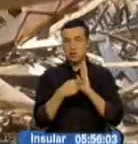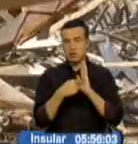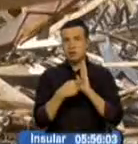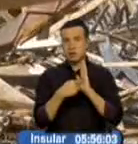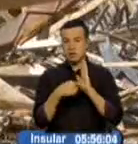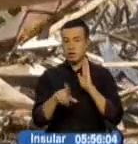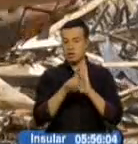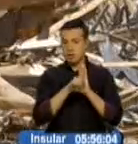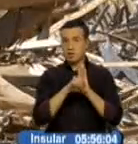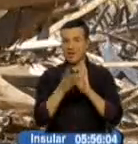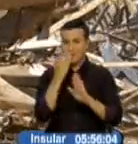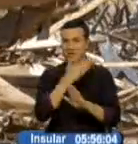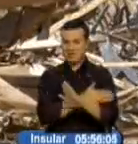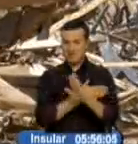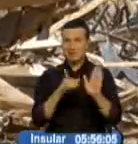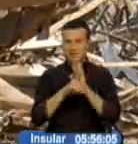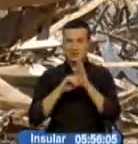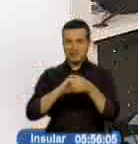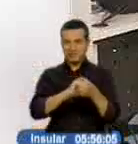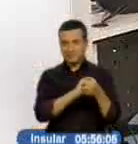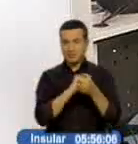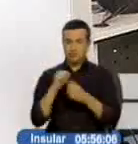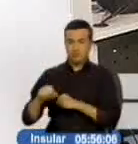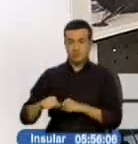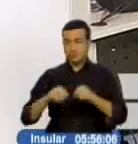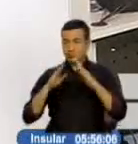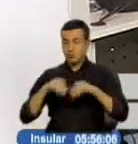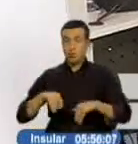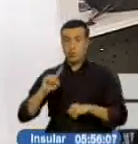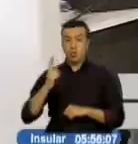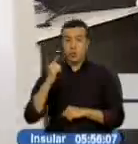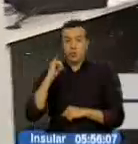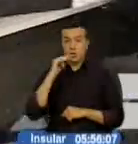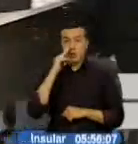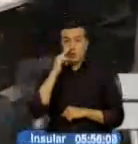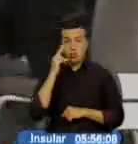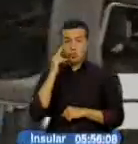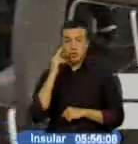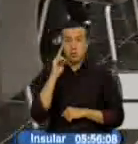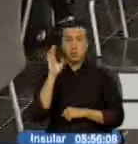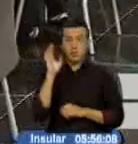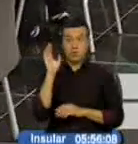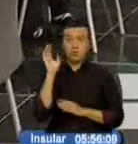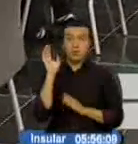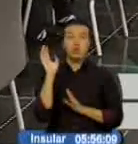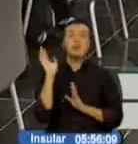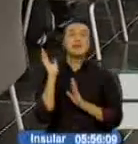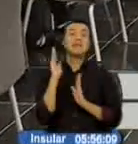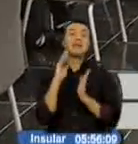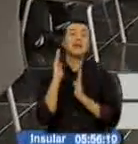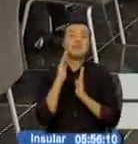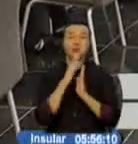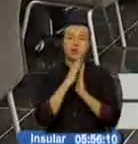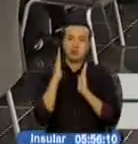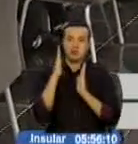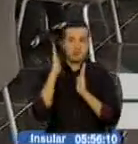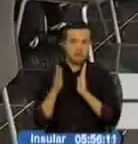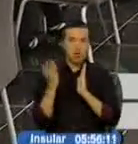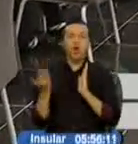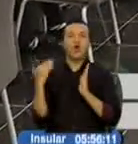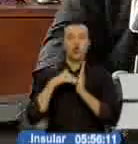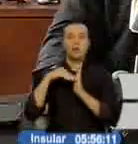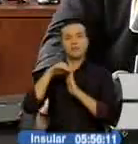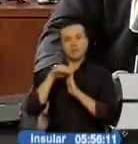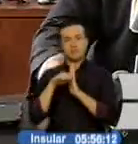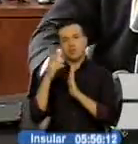lo reglamentó la Ley Solidaria por el Terremoto, este 1 de junio la tarifa, que fue temporal, retorna a su valor habitual, es decir,